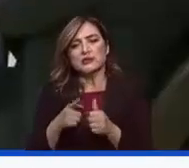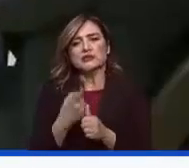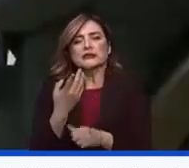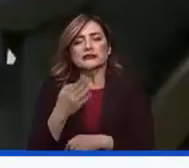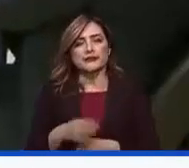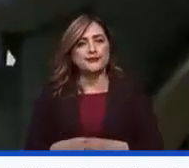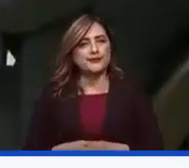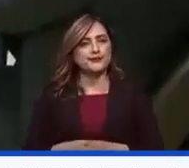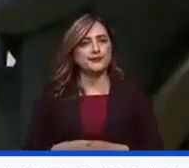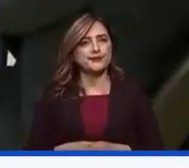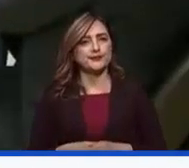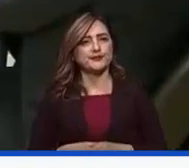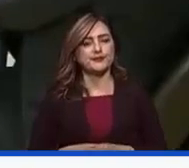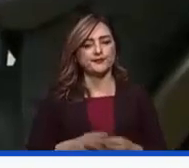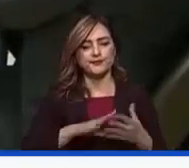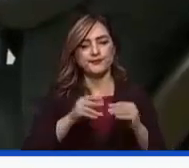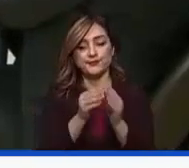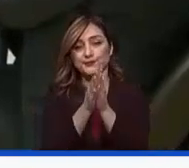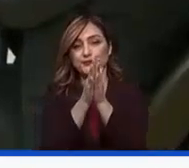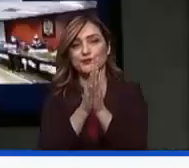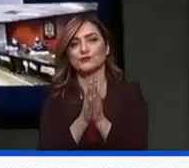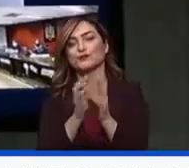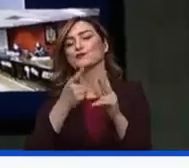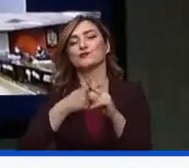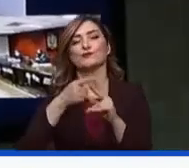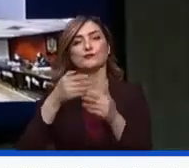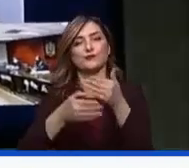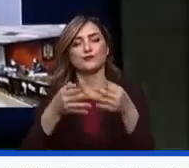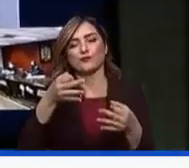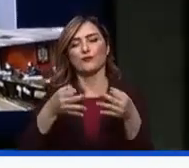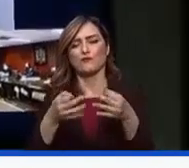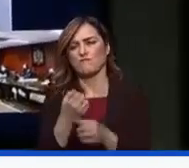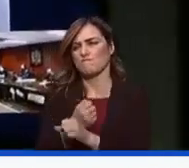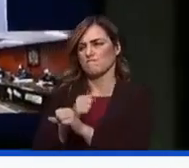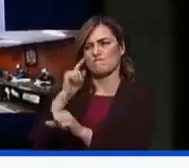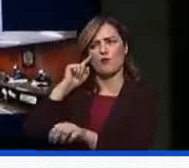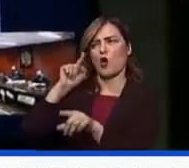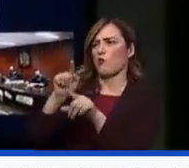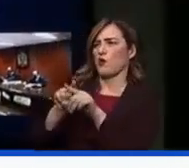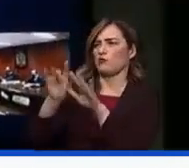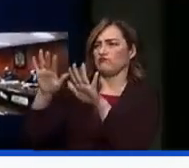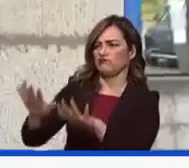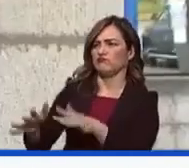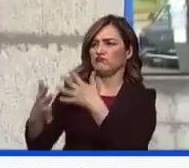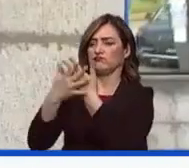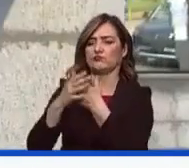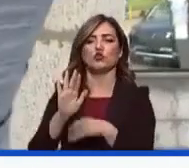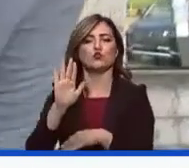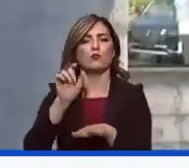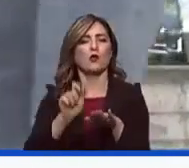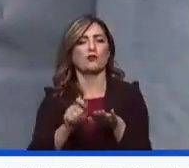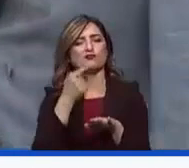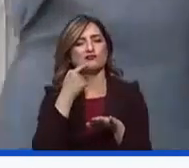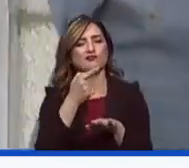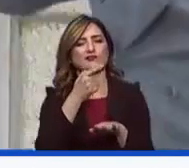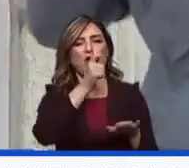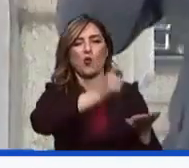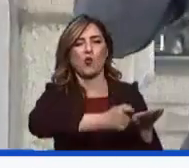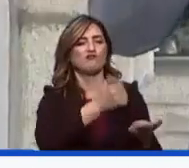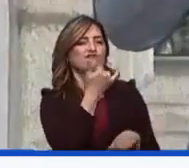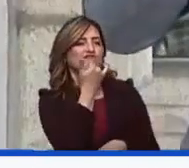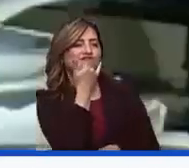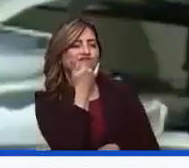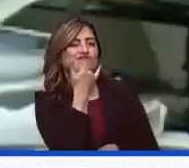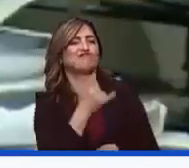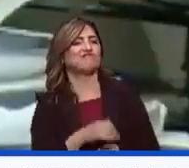instancia. Inmediatamente resuelta esta solicitud, se instaló la audiencia de apelación. Allí la defensa de Romero apuntó a que el tribunal cometió un error